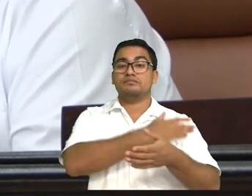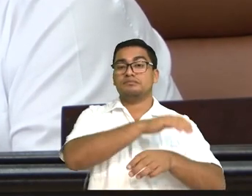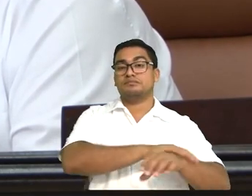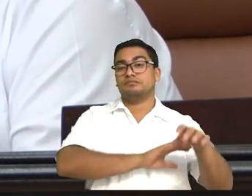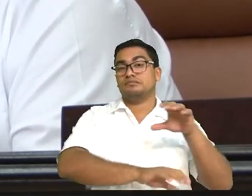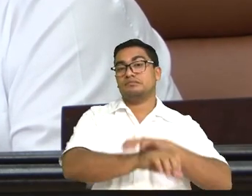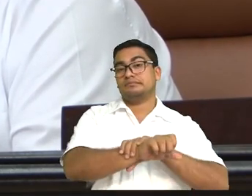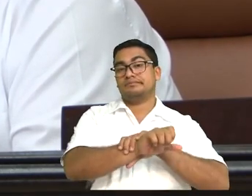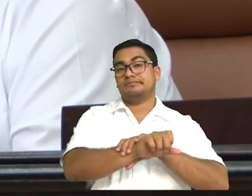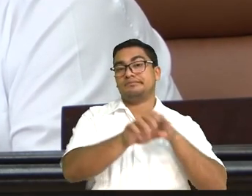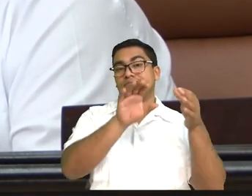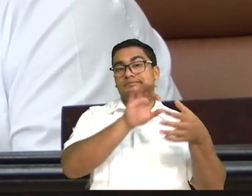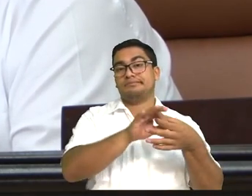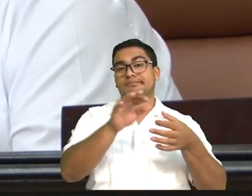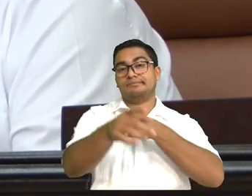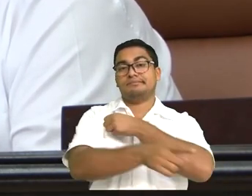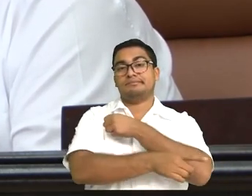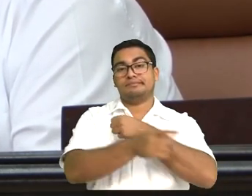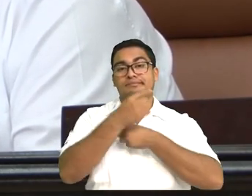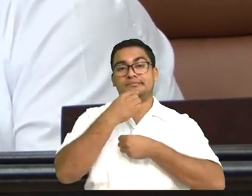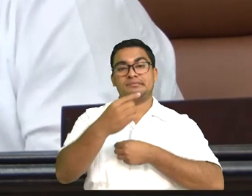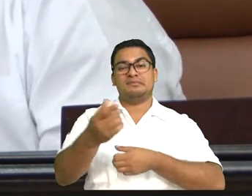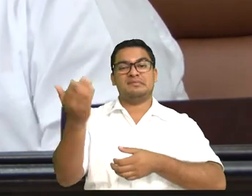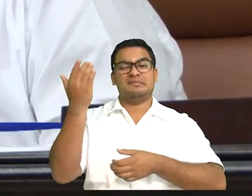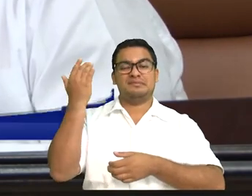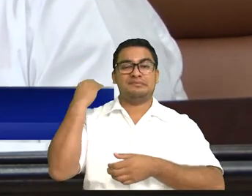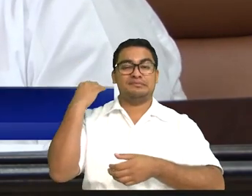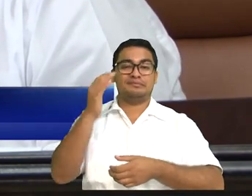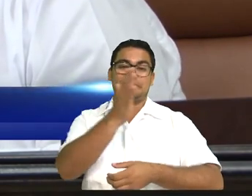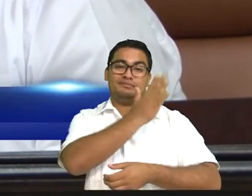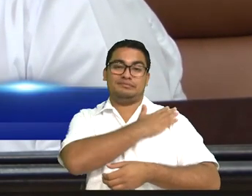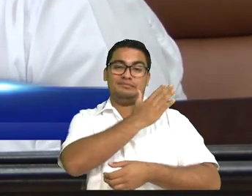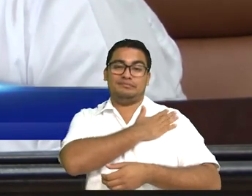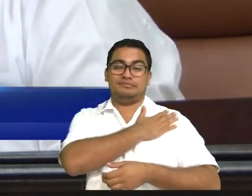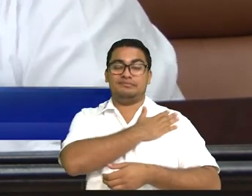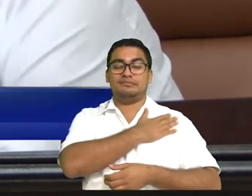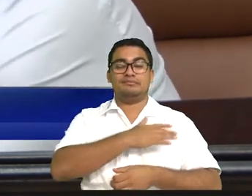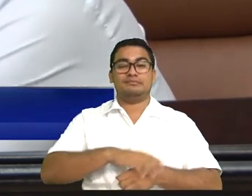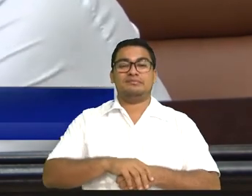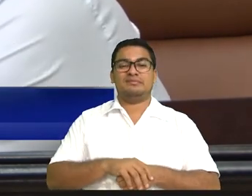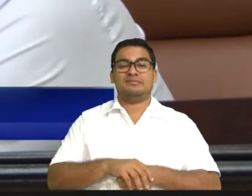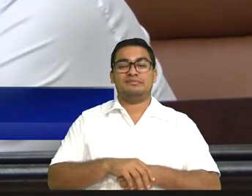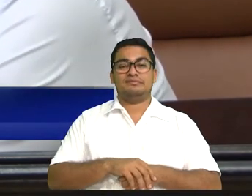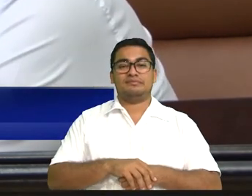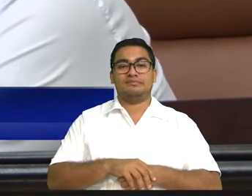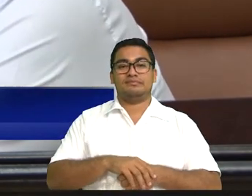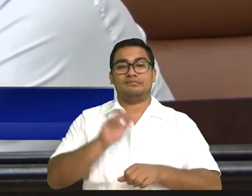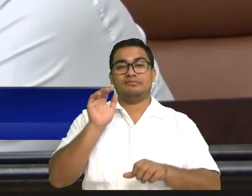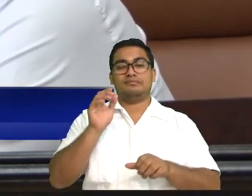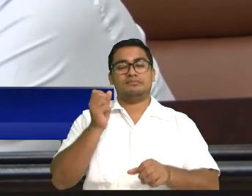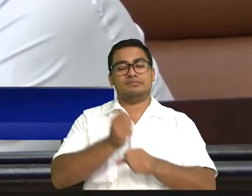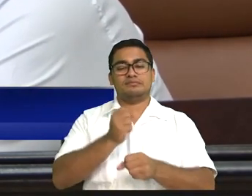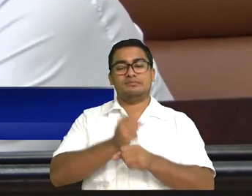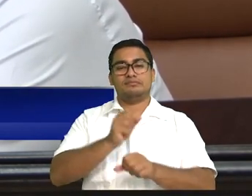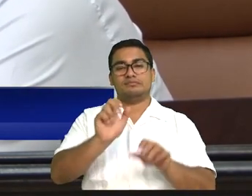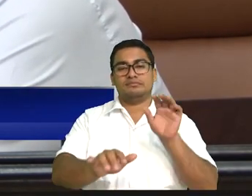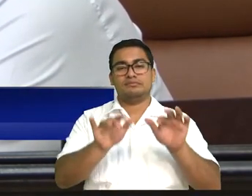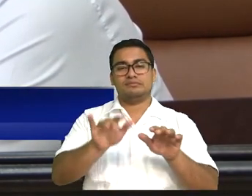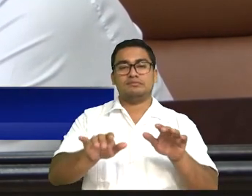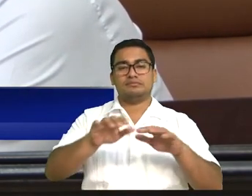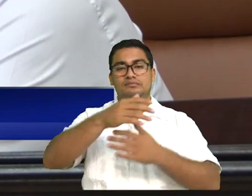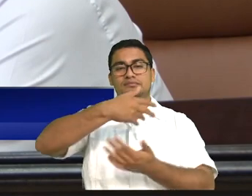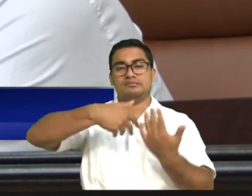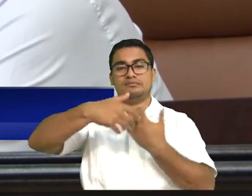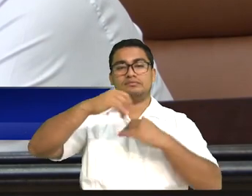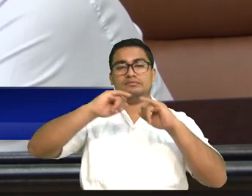el compañero Daniel Ortega Saavedra en la época de la dictadura somocista. Fue secretario de Relaciones Internacionales